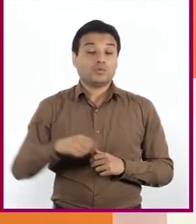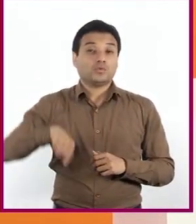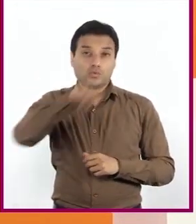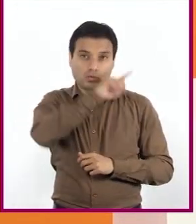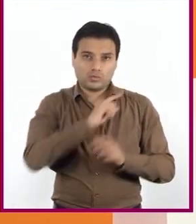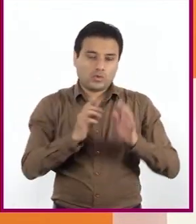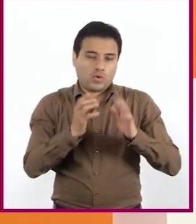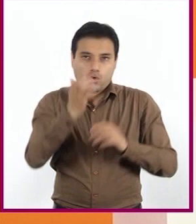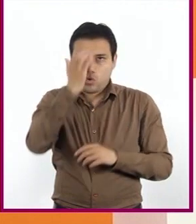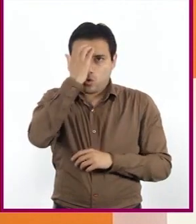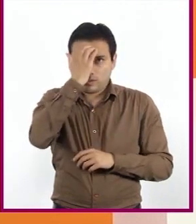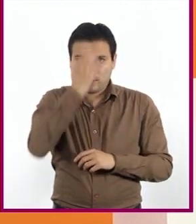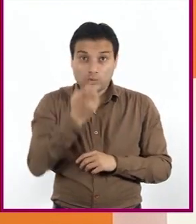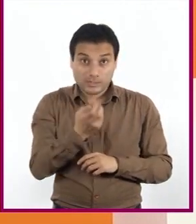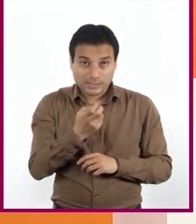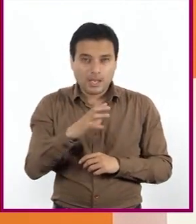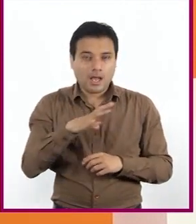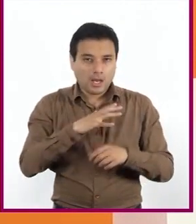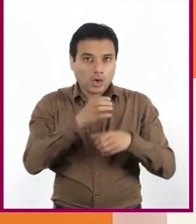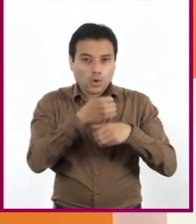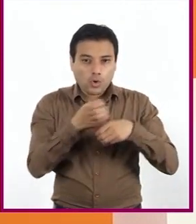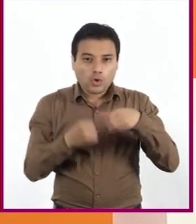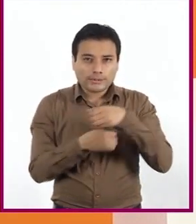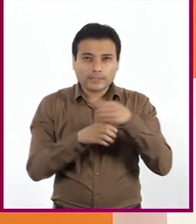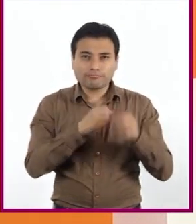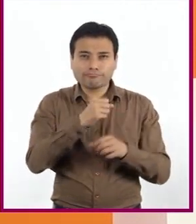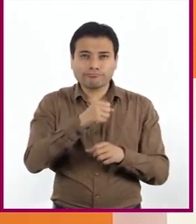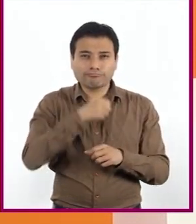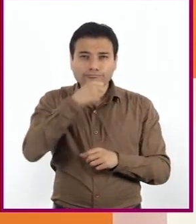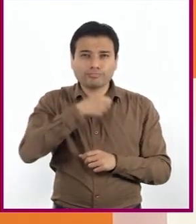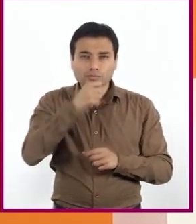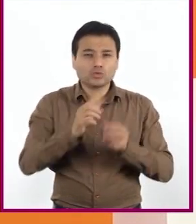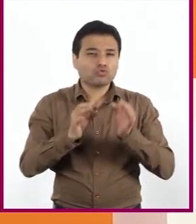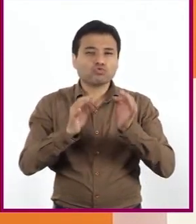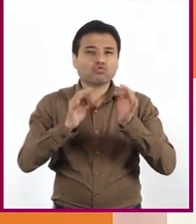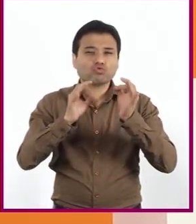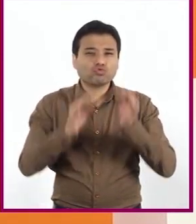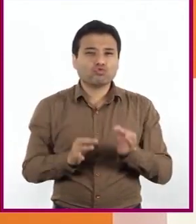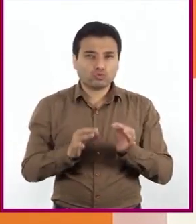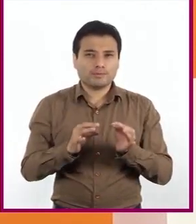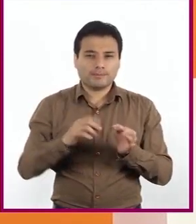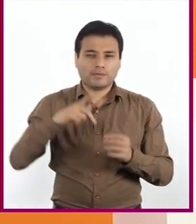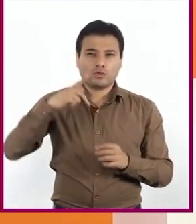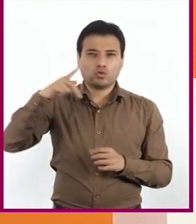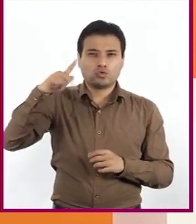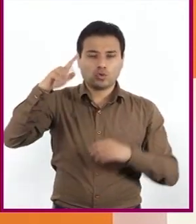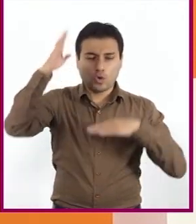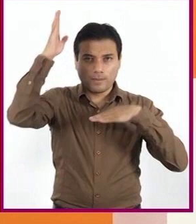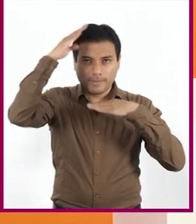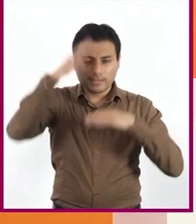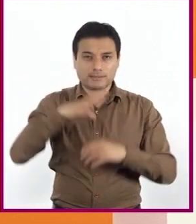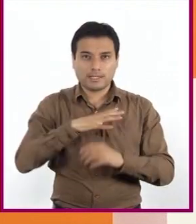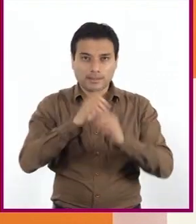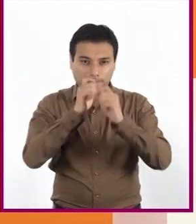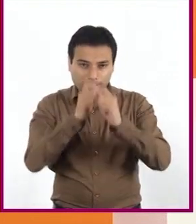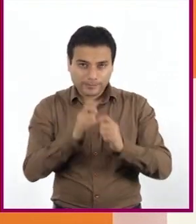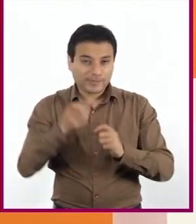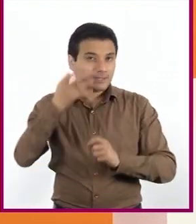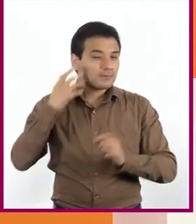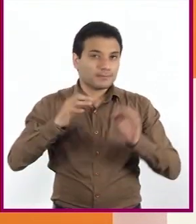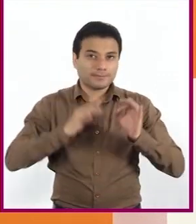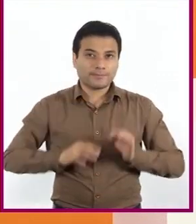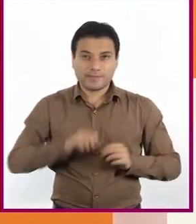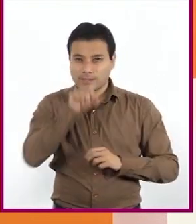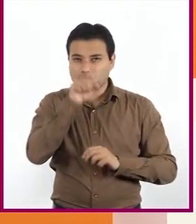que fueron encontrados vestigios con influencia olmeca como el relieve de felinos en Chalcatzingo y